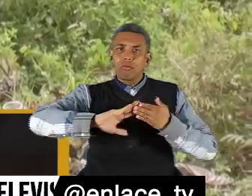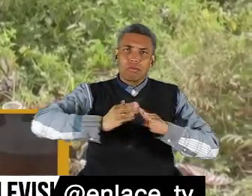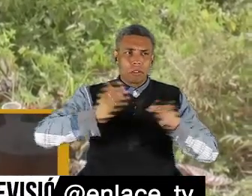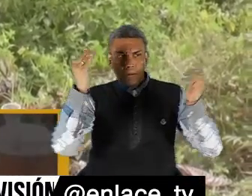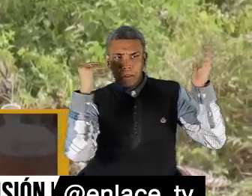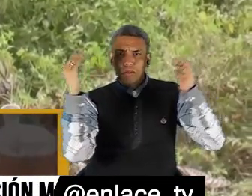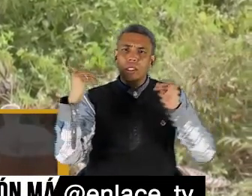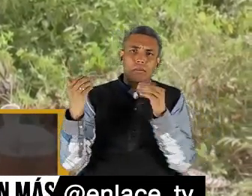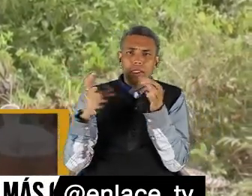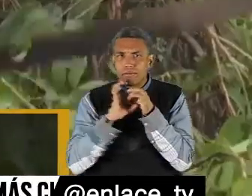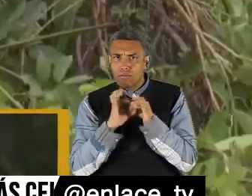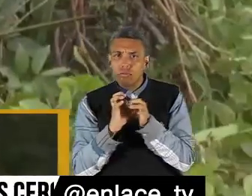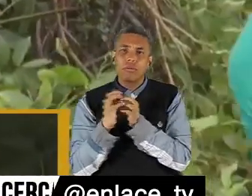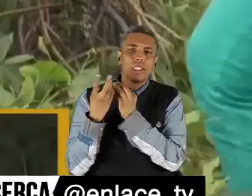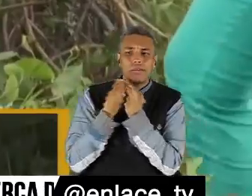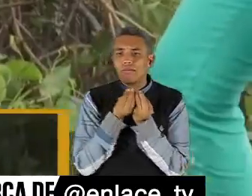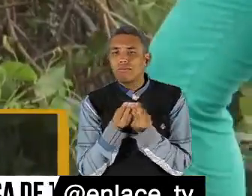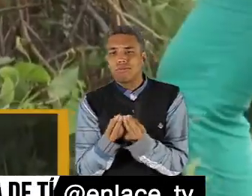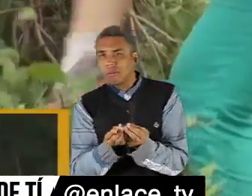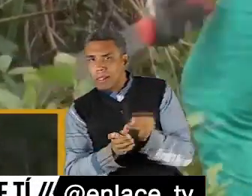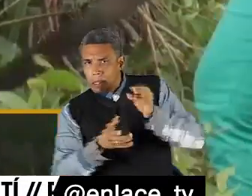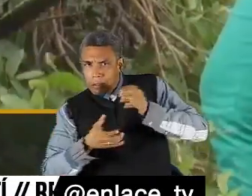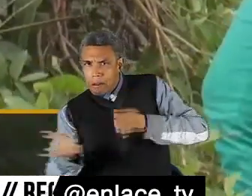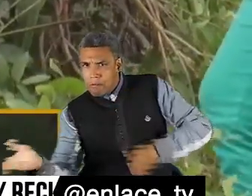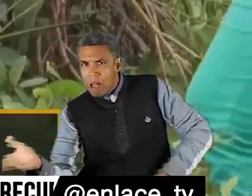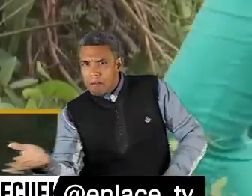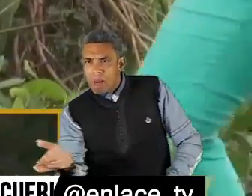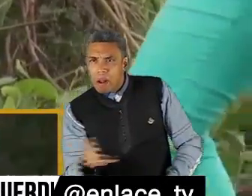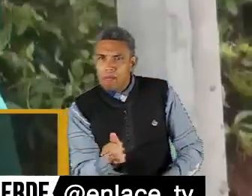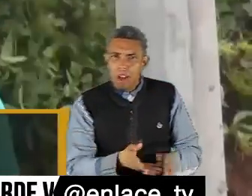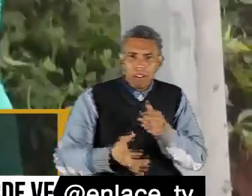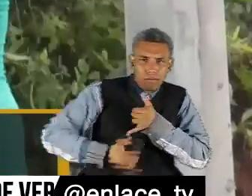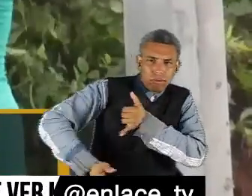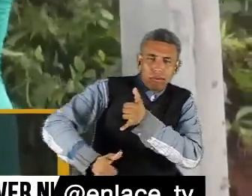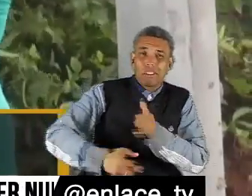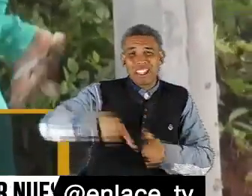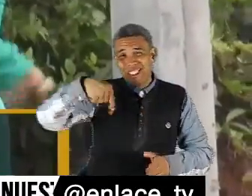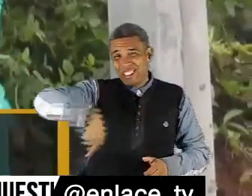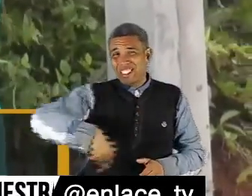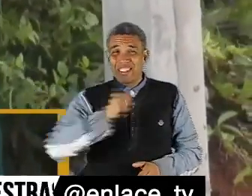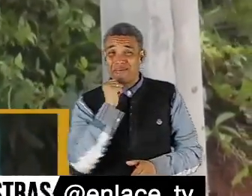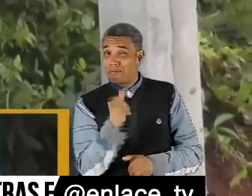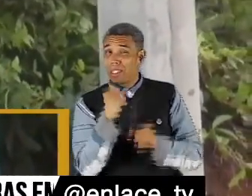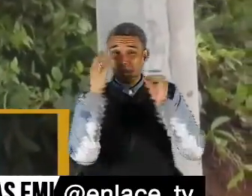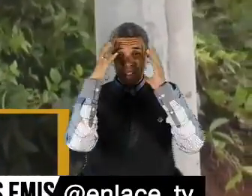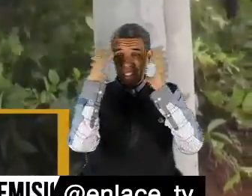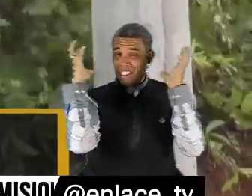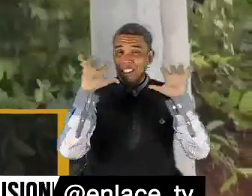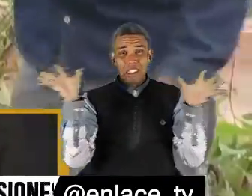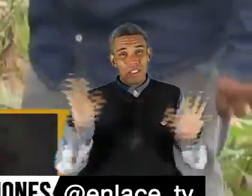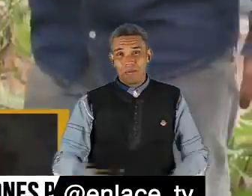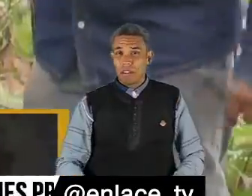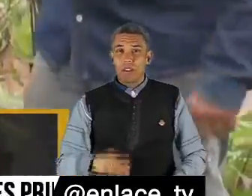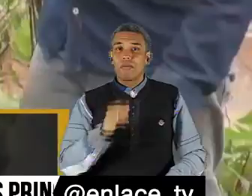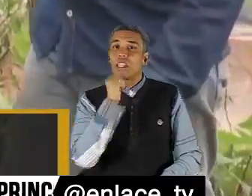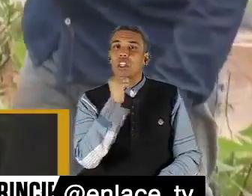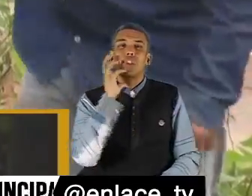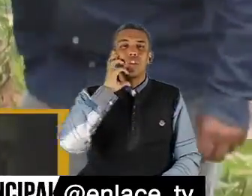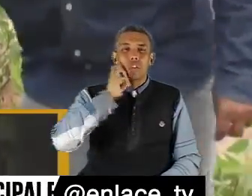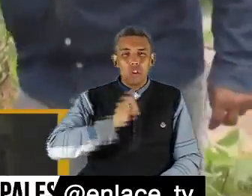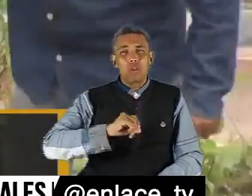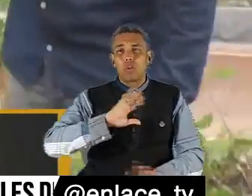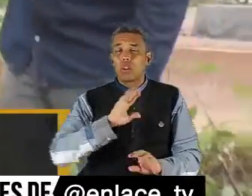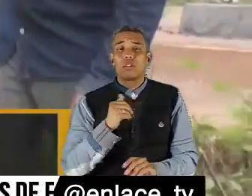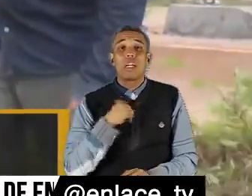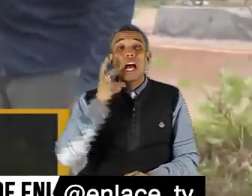como decimos comúnmente, con las uñas. Hay mucha delincuencia, entonces ya esta zona nos la están azotando. En la semana pasada fueron